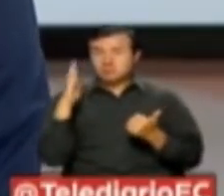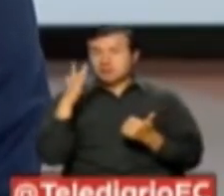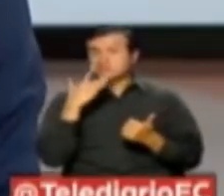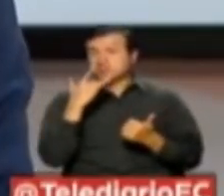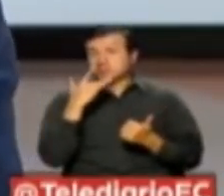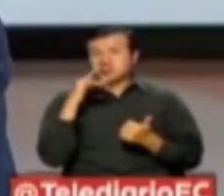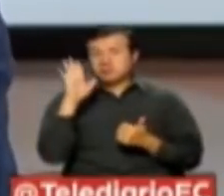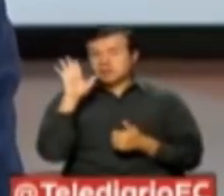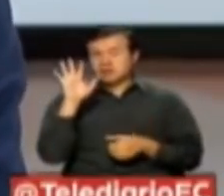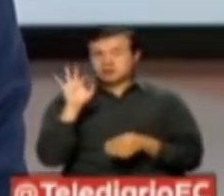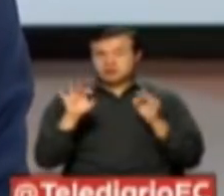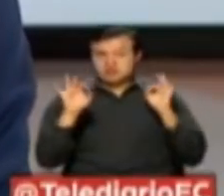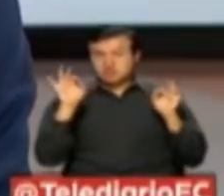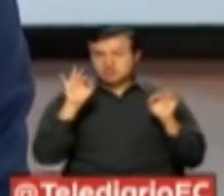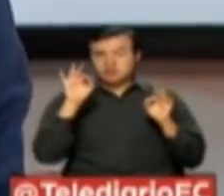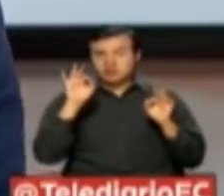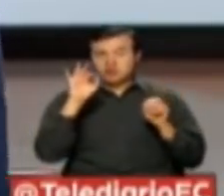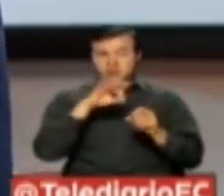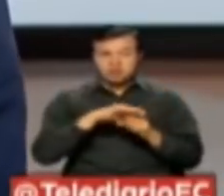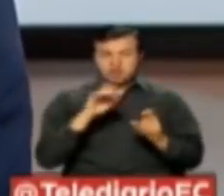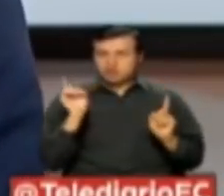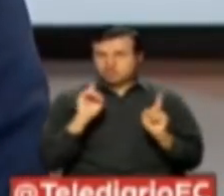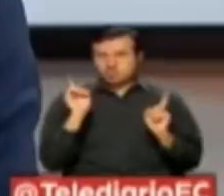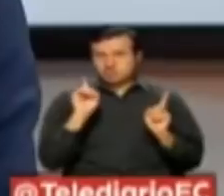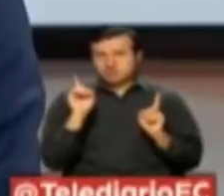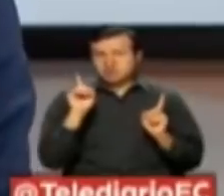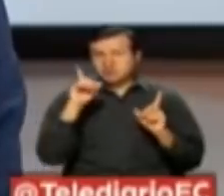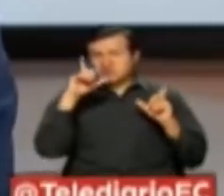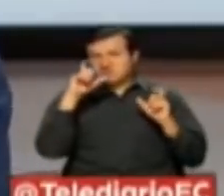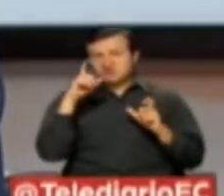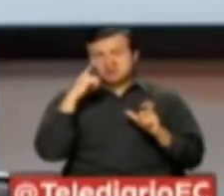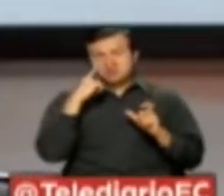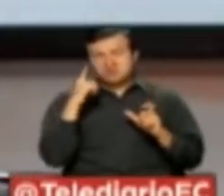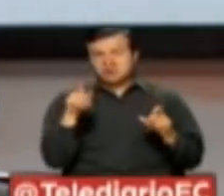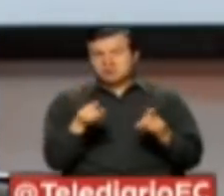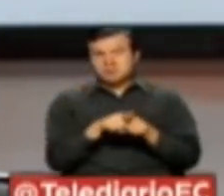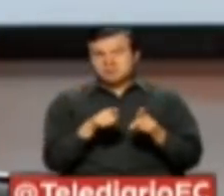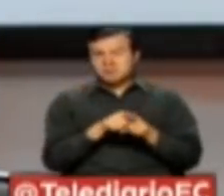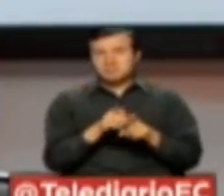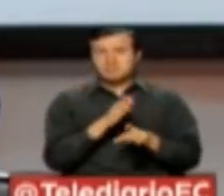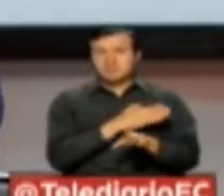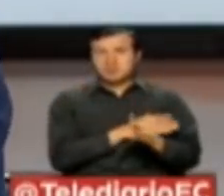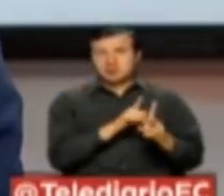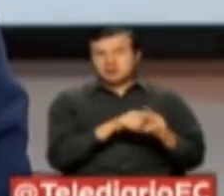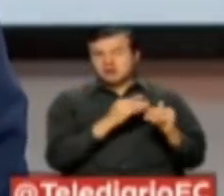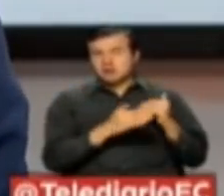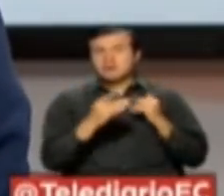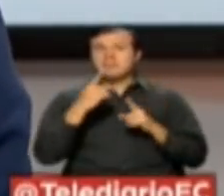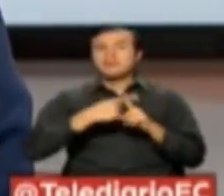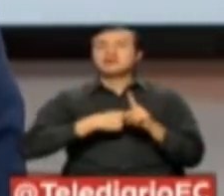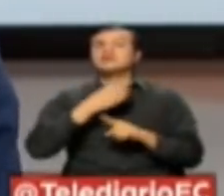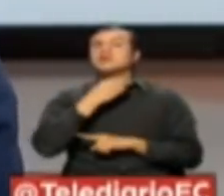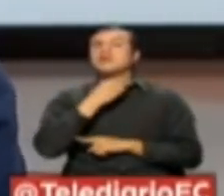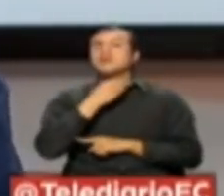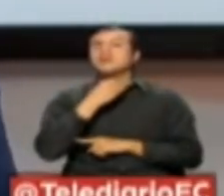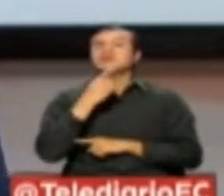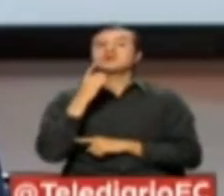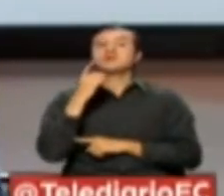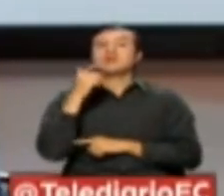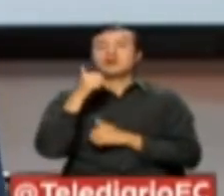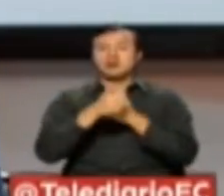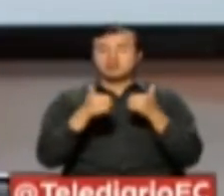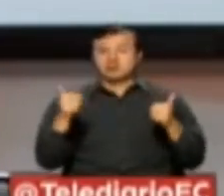preferencias de esto no es un pronóstico electoral esto es una foto que se tomó a principios de agosto cuando los